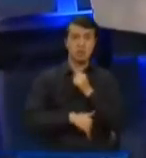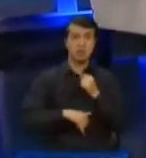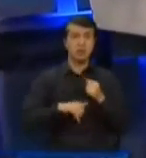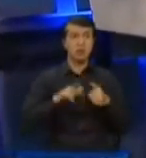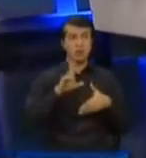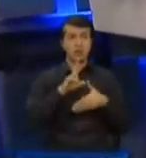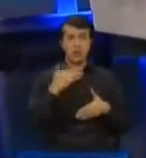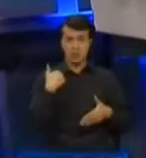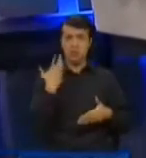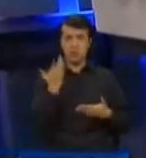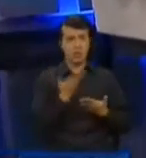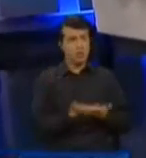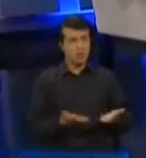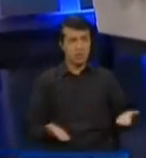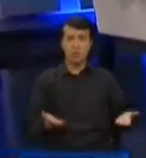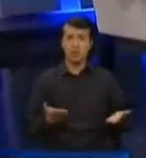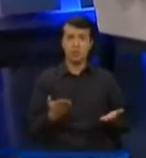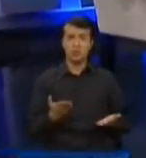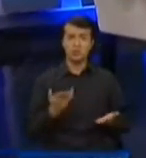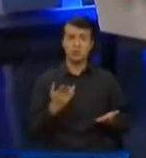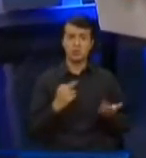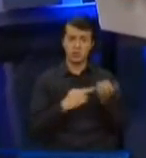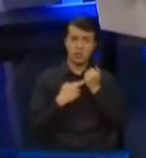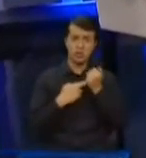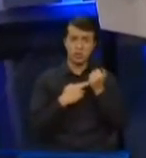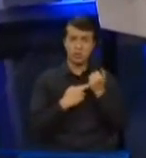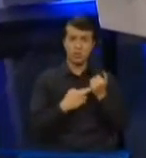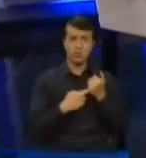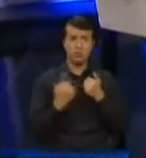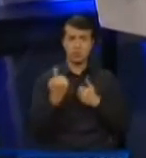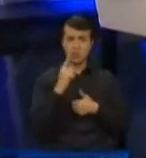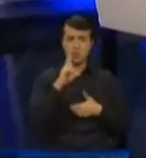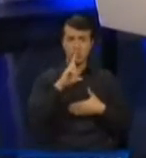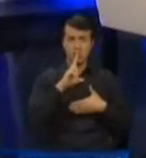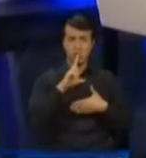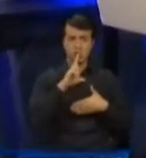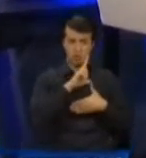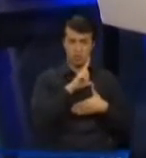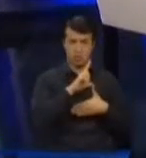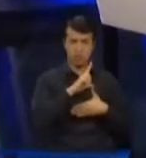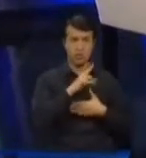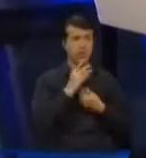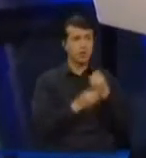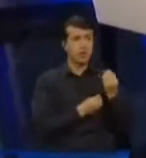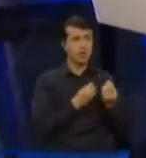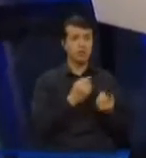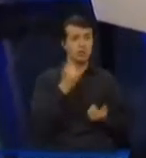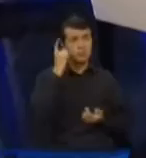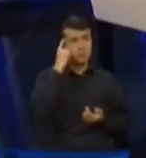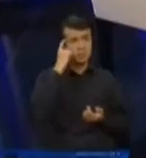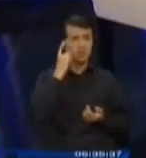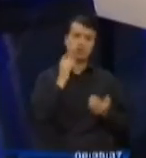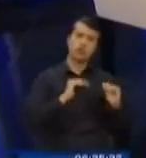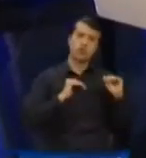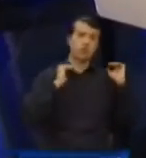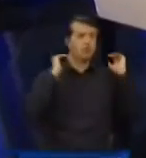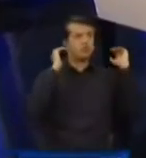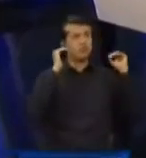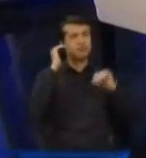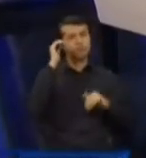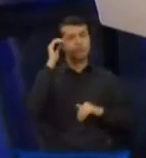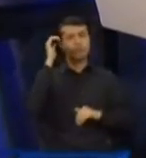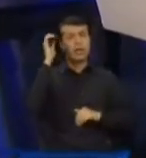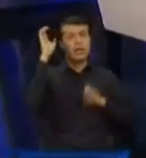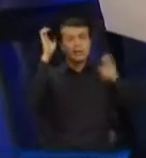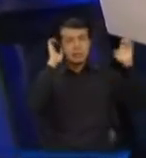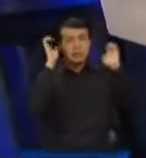tienen reservas, tienen recursos. El problema es que esos recursos no están ni siquiera en Latinoamérica. Si esos recursos lo utilizaría de forma soberana e